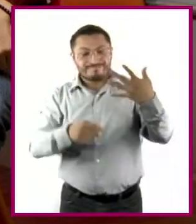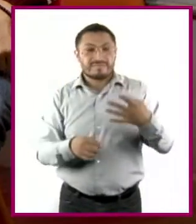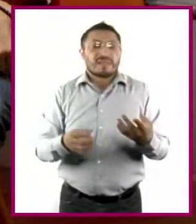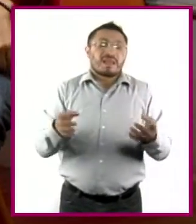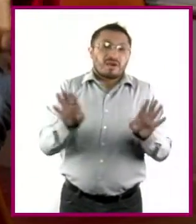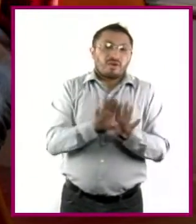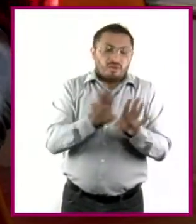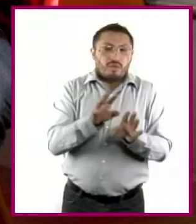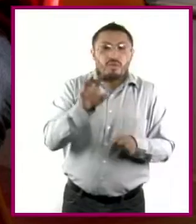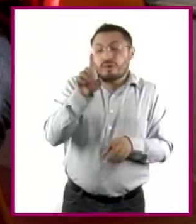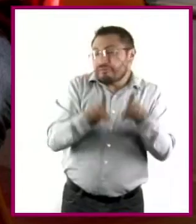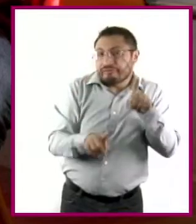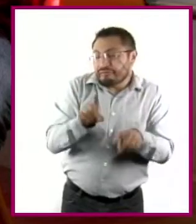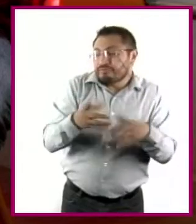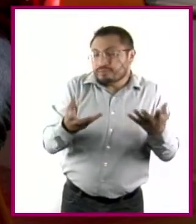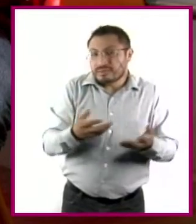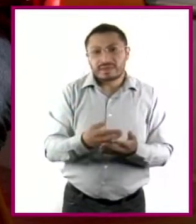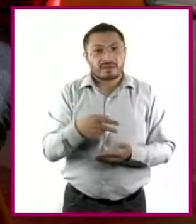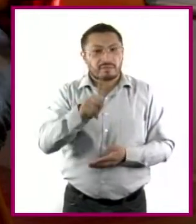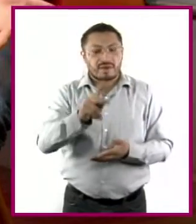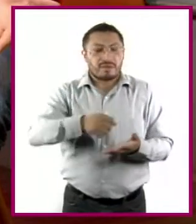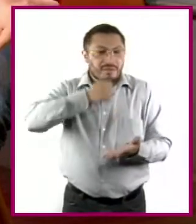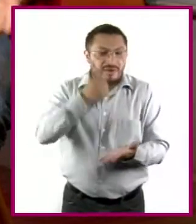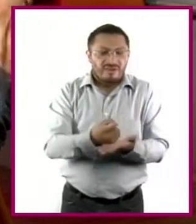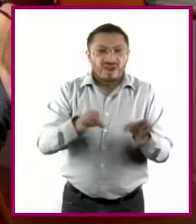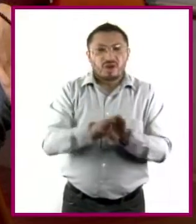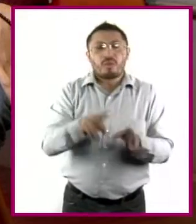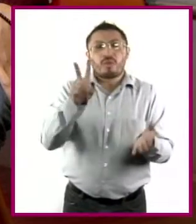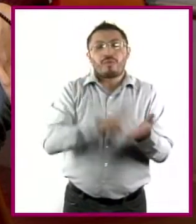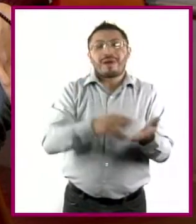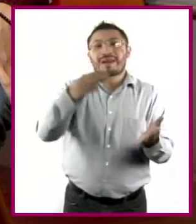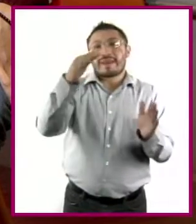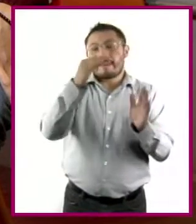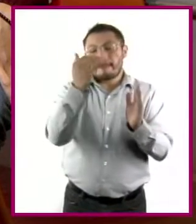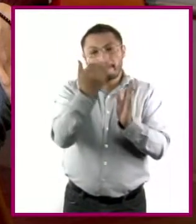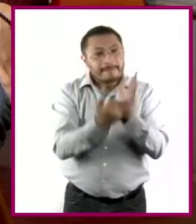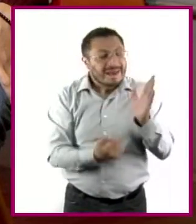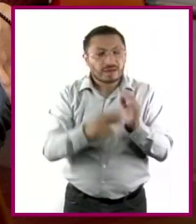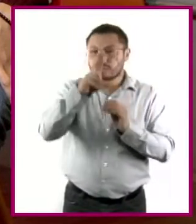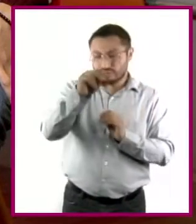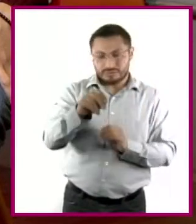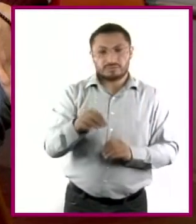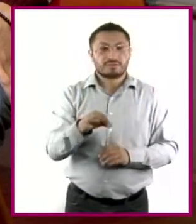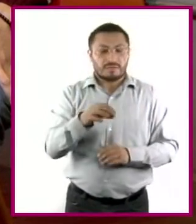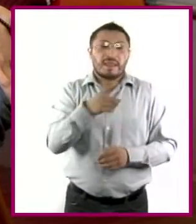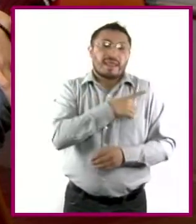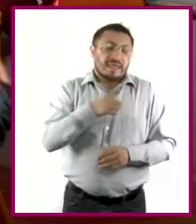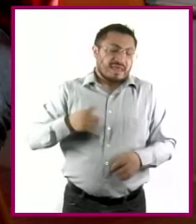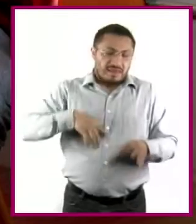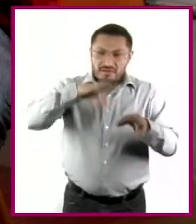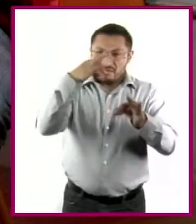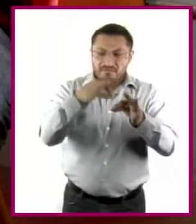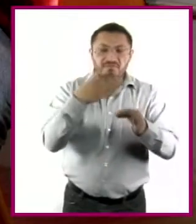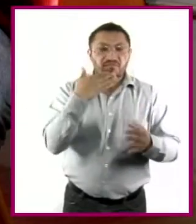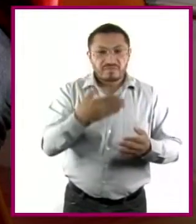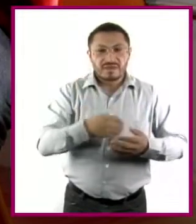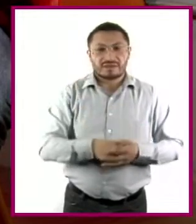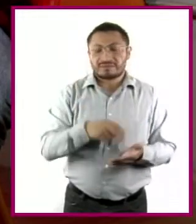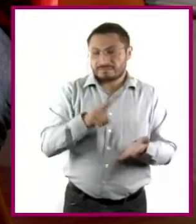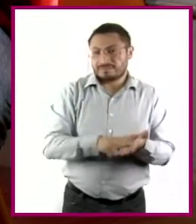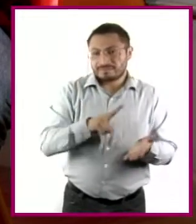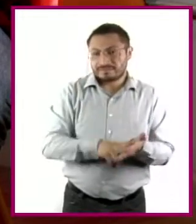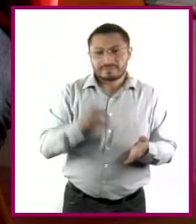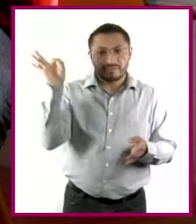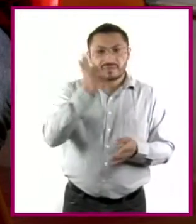relativa. Pero eso no necesariamente le resta valor al ensayo. Y se vuelve una pieza honesta y valiosa. Quizá alguien de